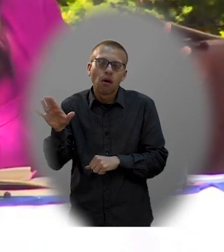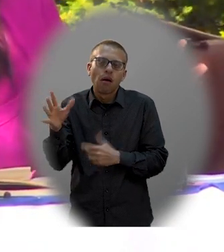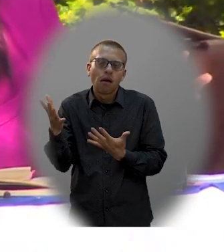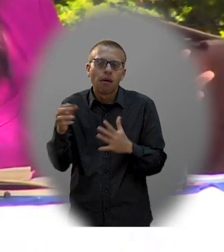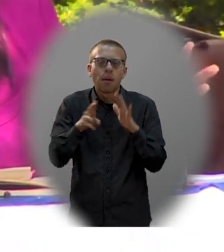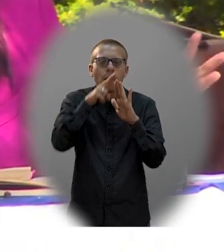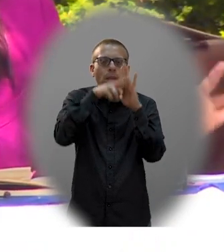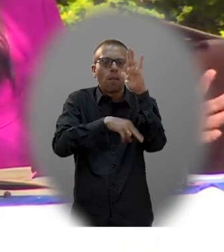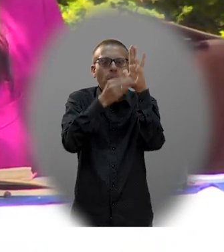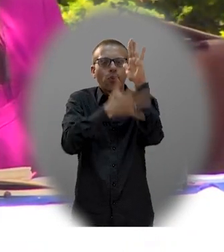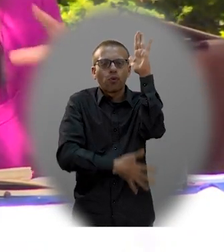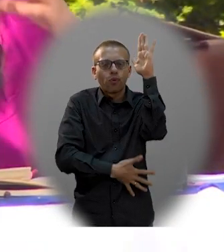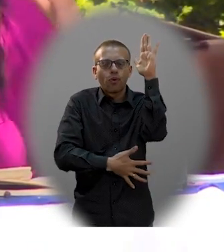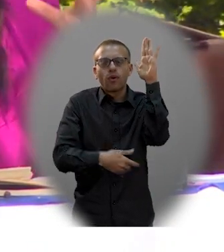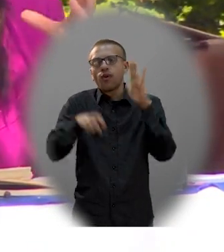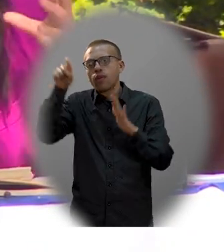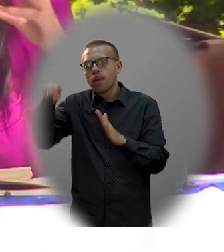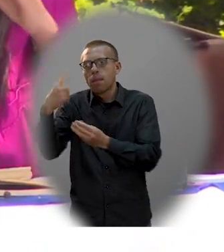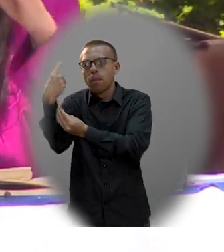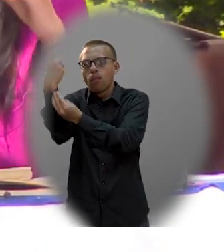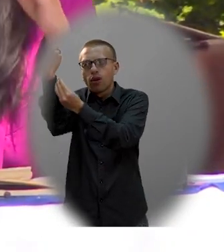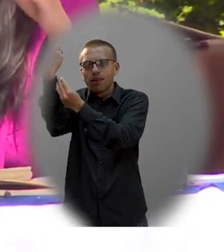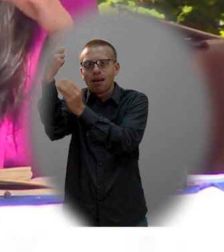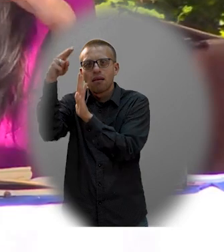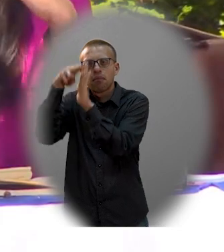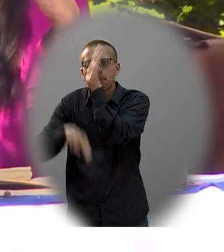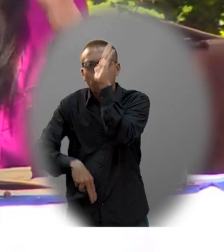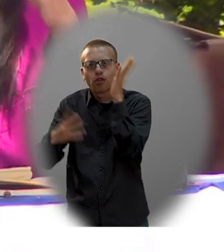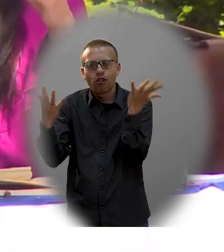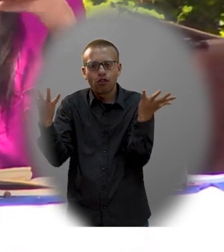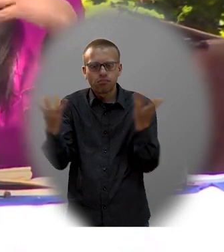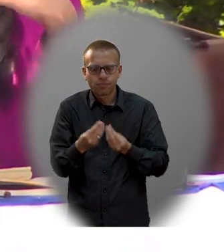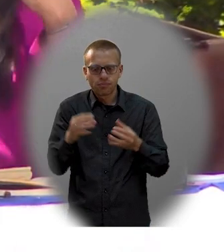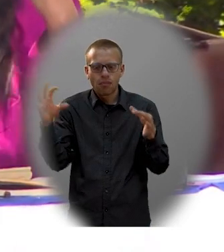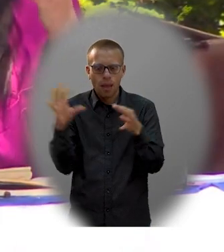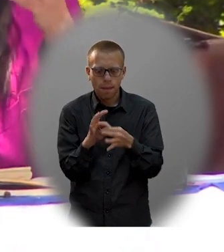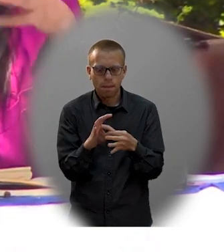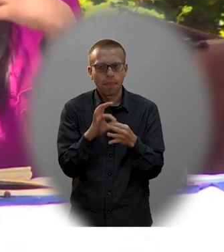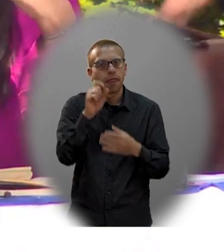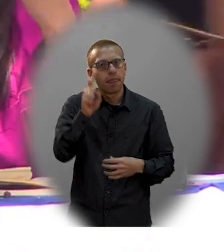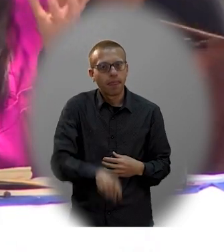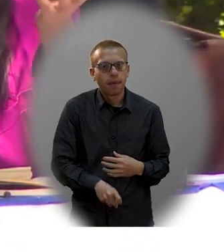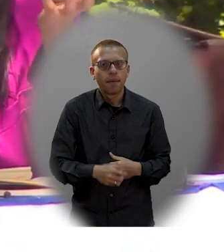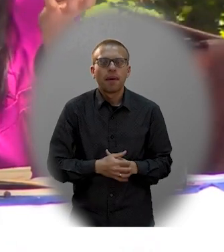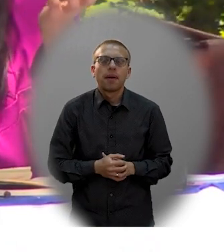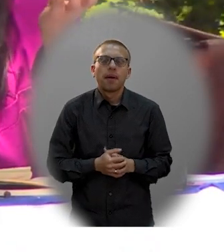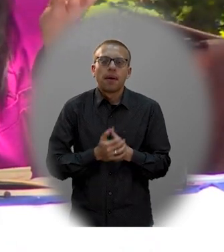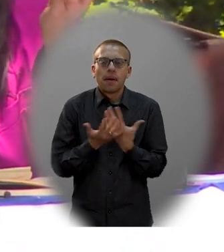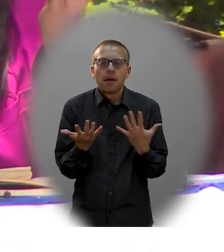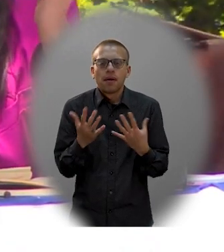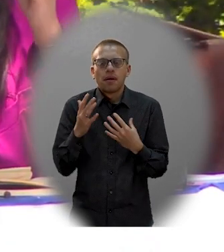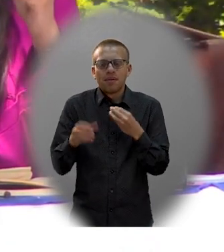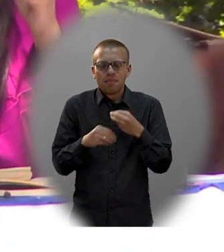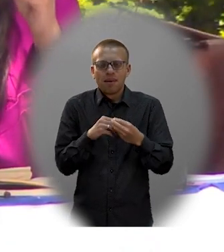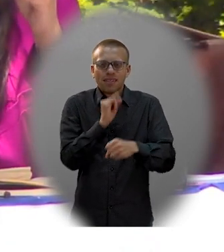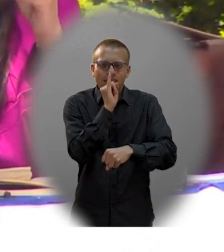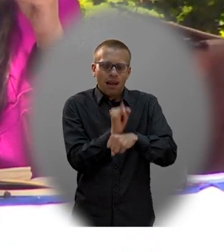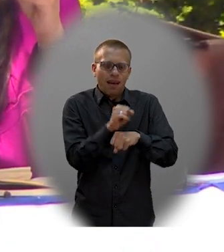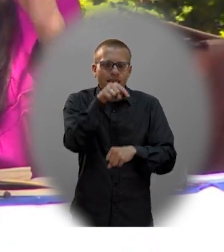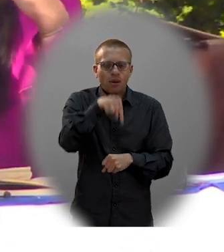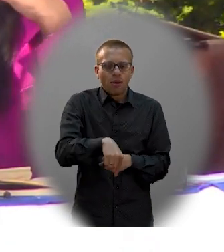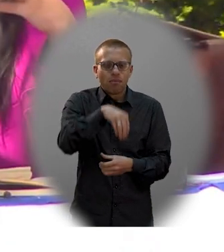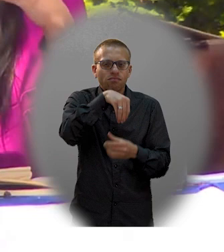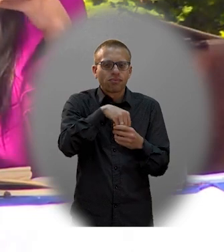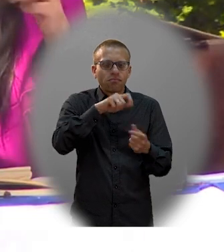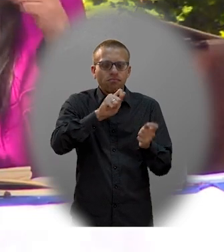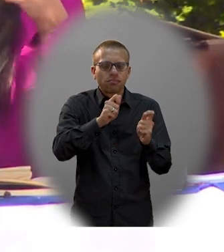que estar acompañado de una política, ya tú nos decías, la política viene en camino, pero además de la política, de una serie de ajustes institucionales destinados a